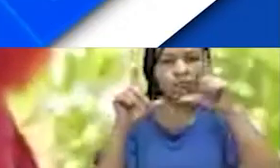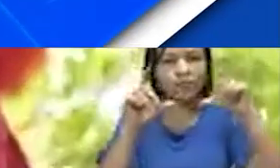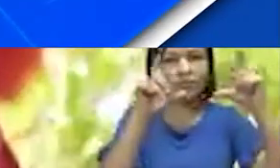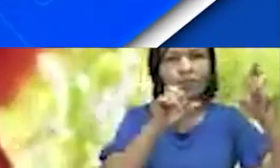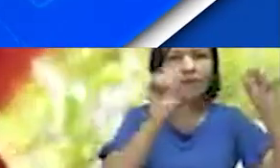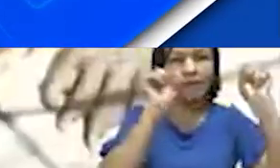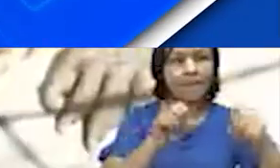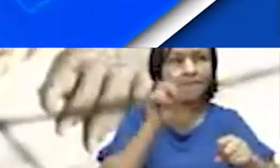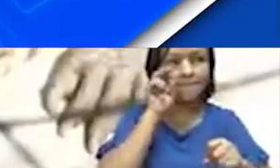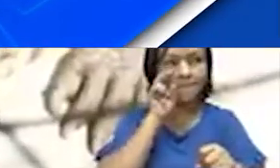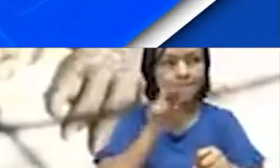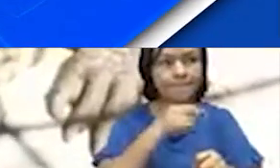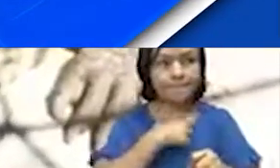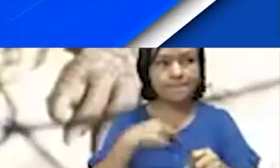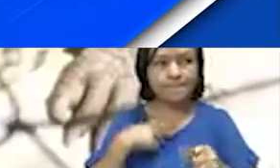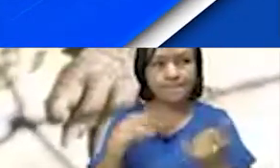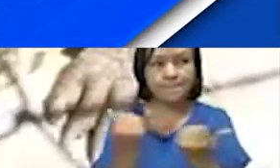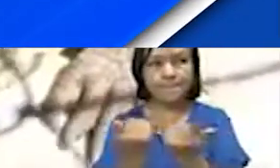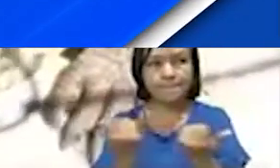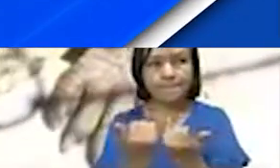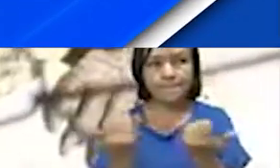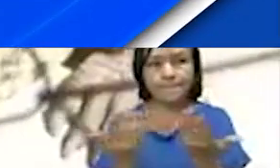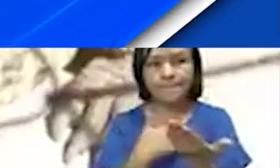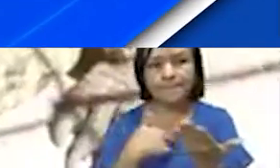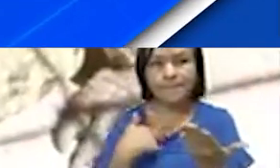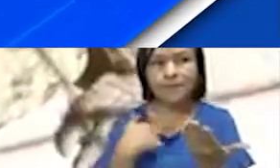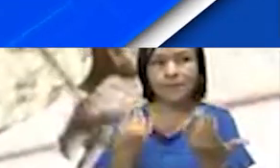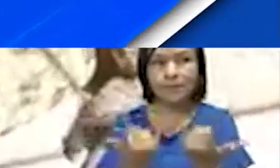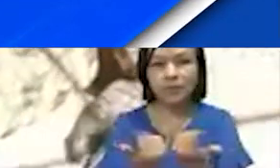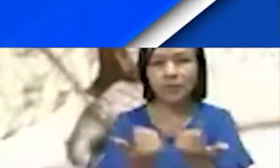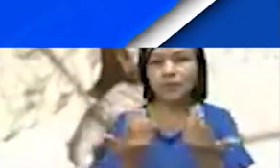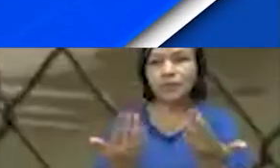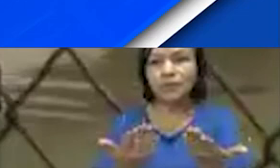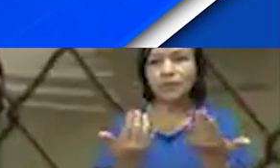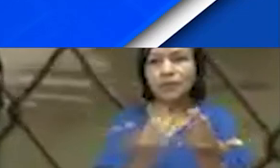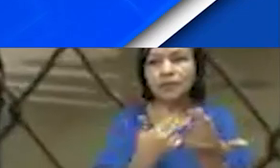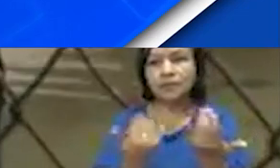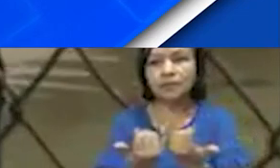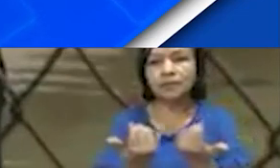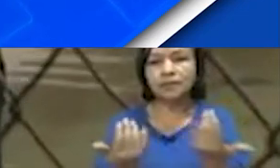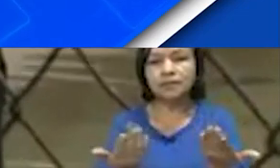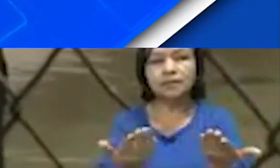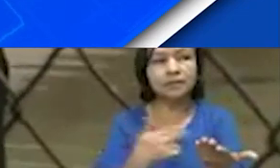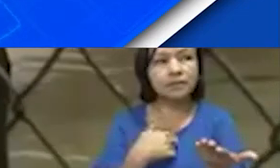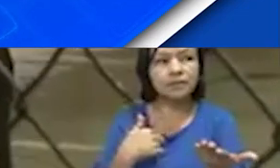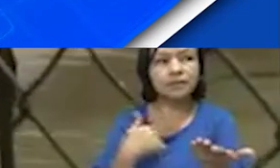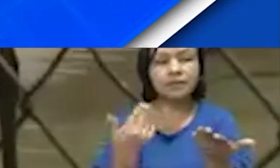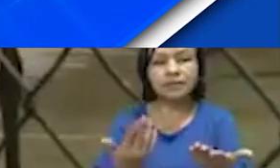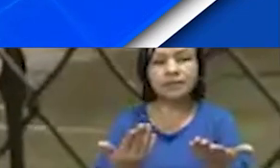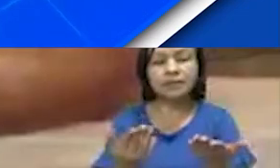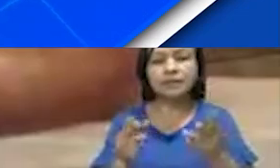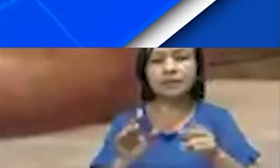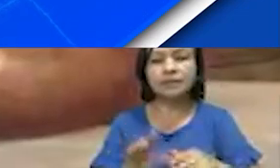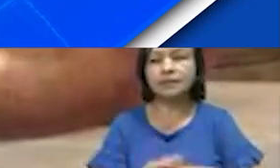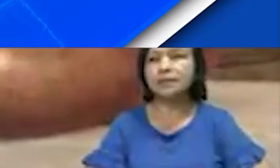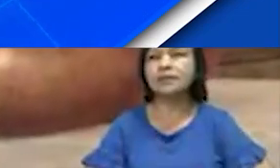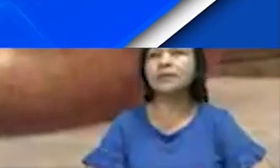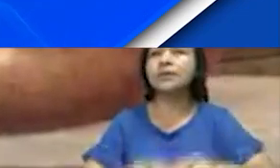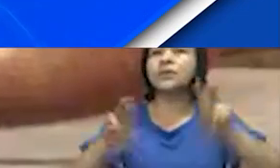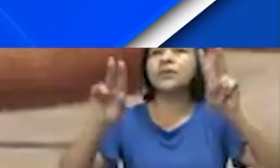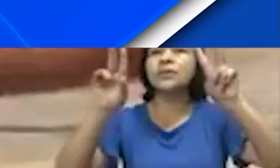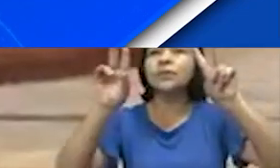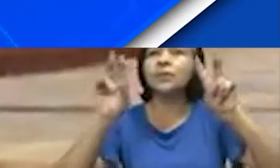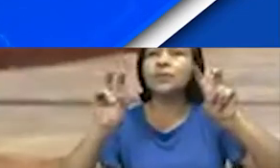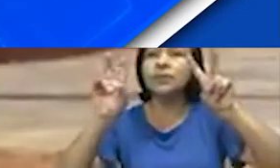el Ministerio del ambiente y los recursos naturales marena a través de una entrevista explicó Cómo funcionan los horarios de